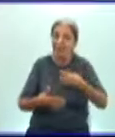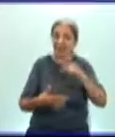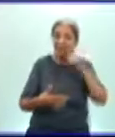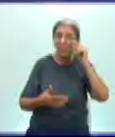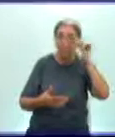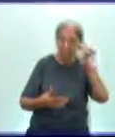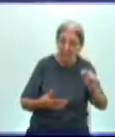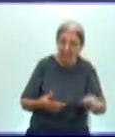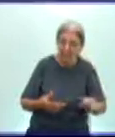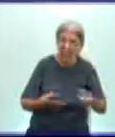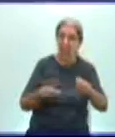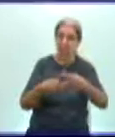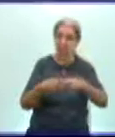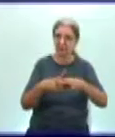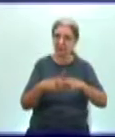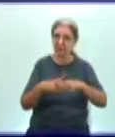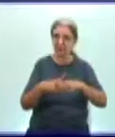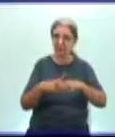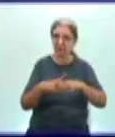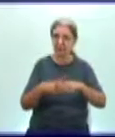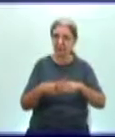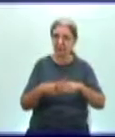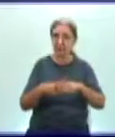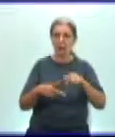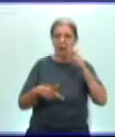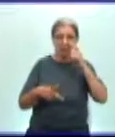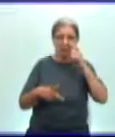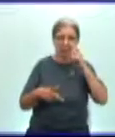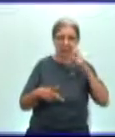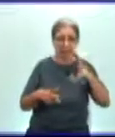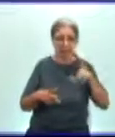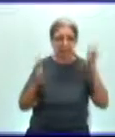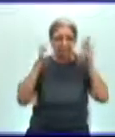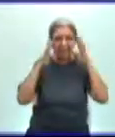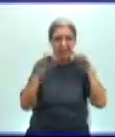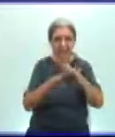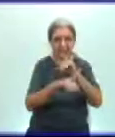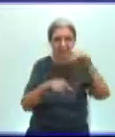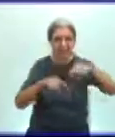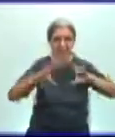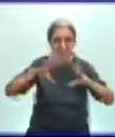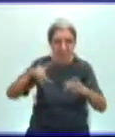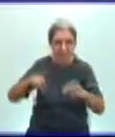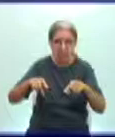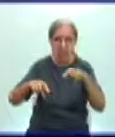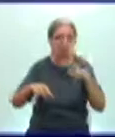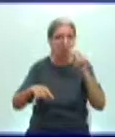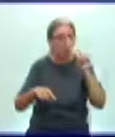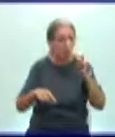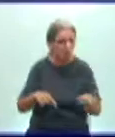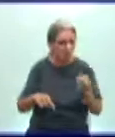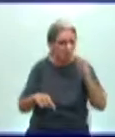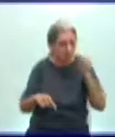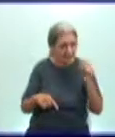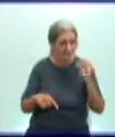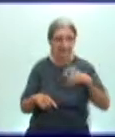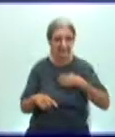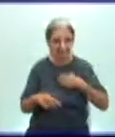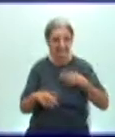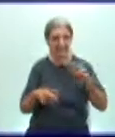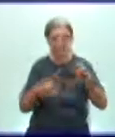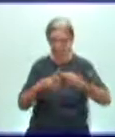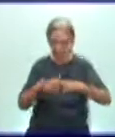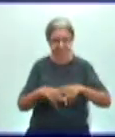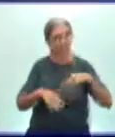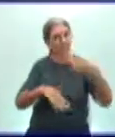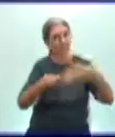Usted recuerda que en la novela El Reino de este Mundo el hombre tiene que resolver problemas. Bueno, pues mire, aquí están parte de esos problemas dilucidados ahora, vistos